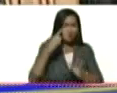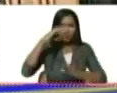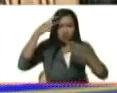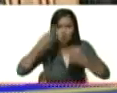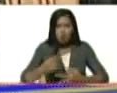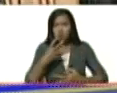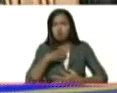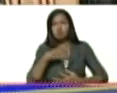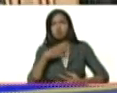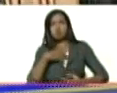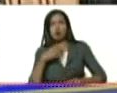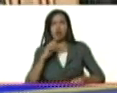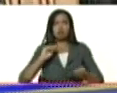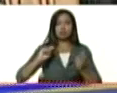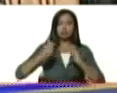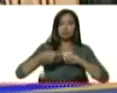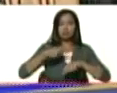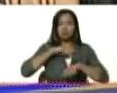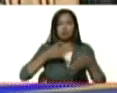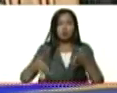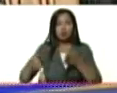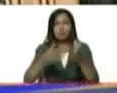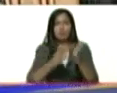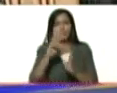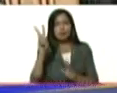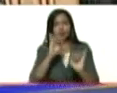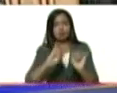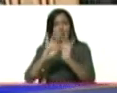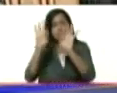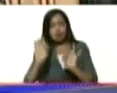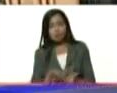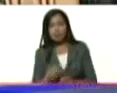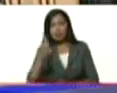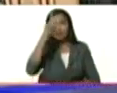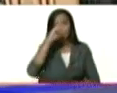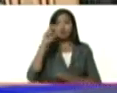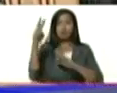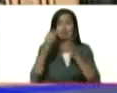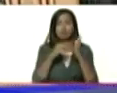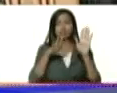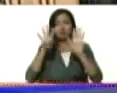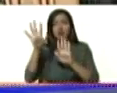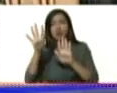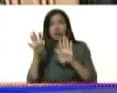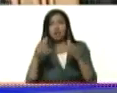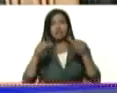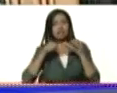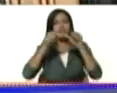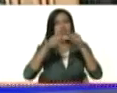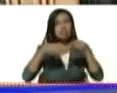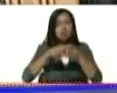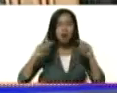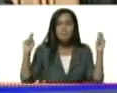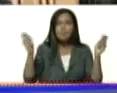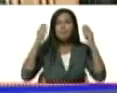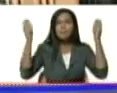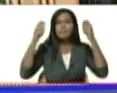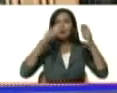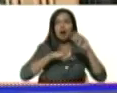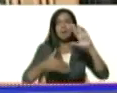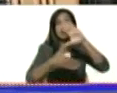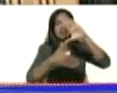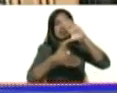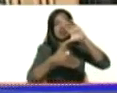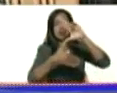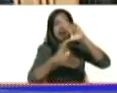podrán torcer nuestro camino. Y así como Venezuela, este año 2019 ha resistido y estamos triunfando, América